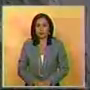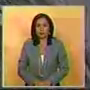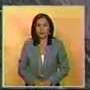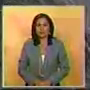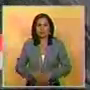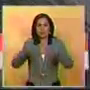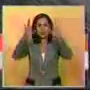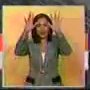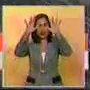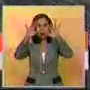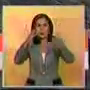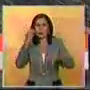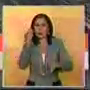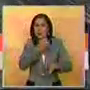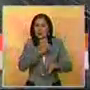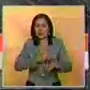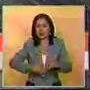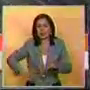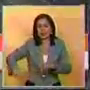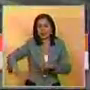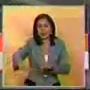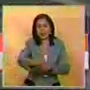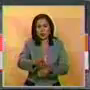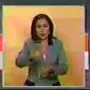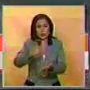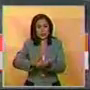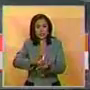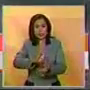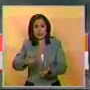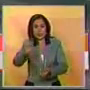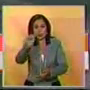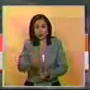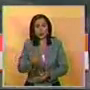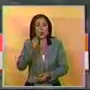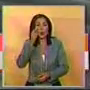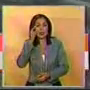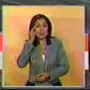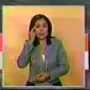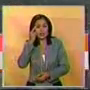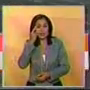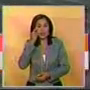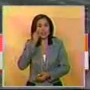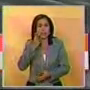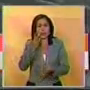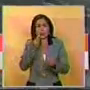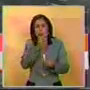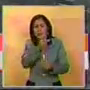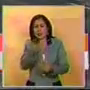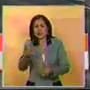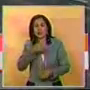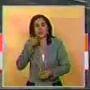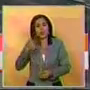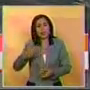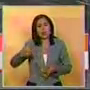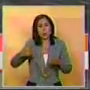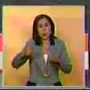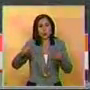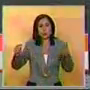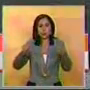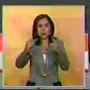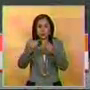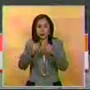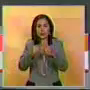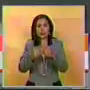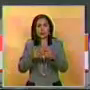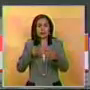La nieve y el hielo que cubren gran parte del centro, este y sur de China han provocado docenas de muertes, el corte de la electricidad